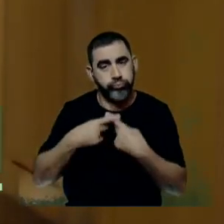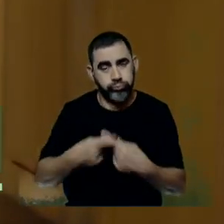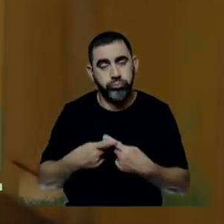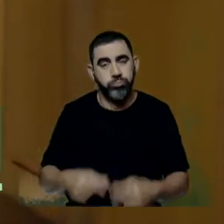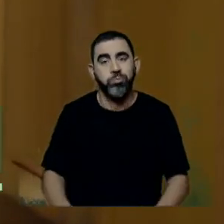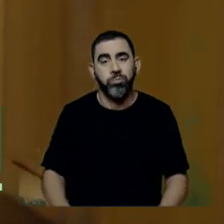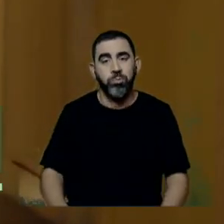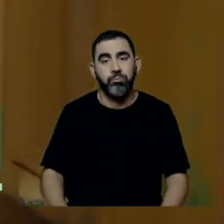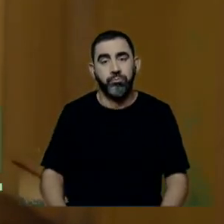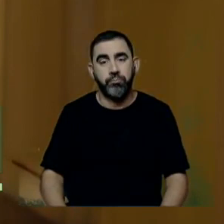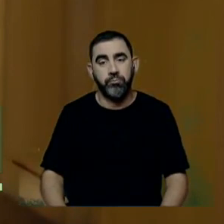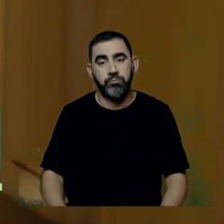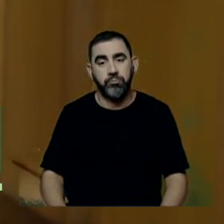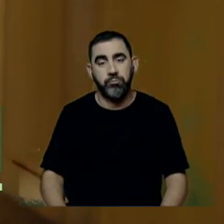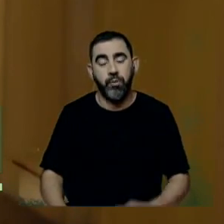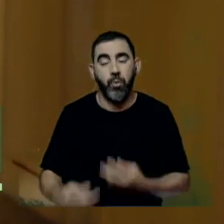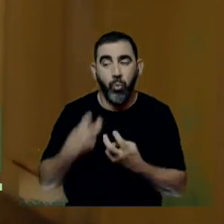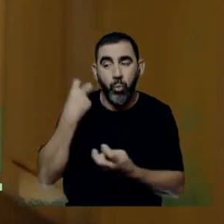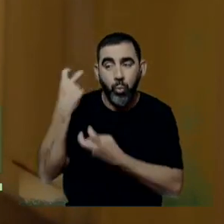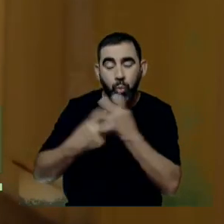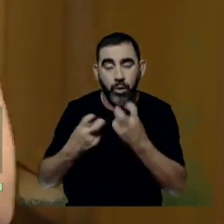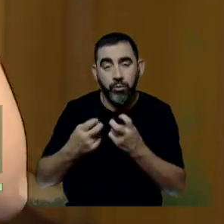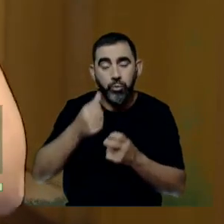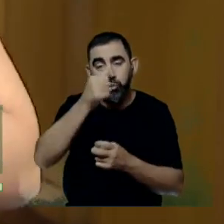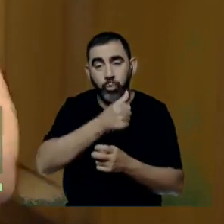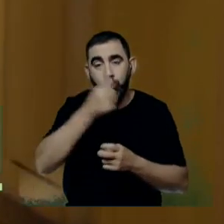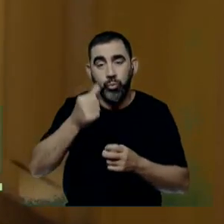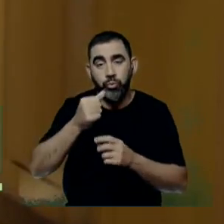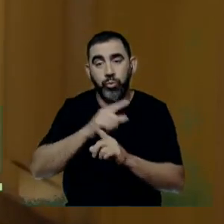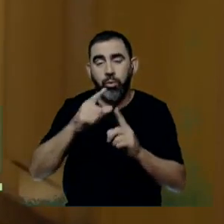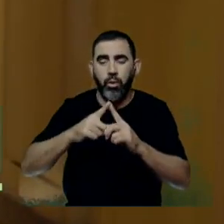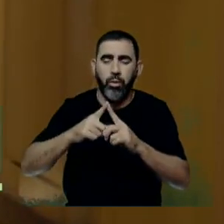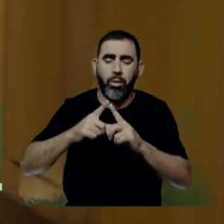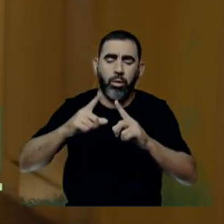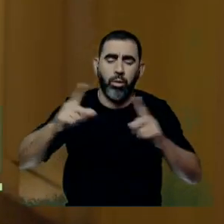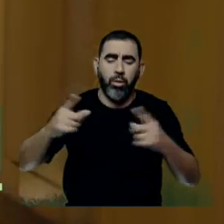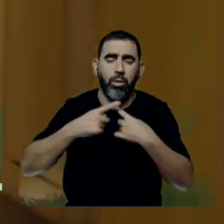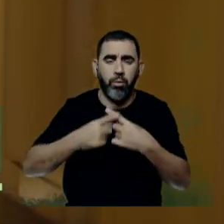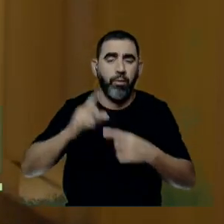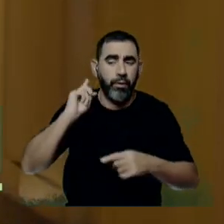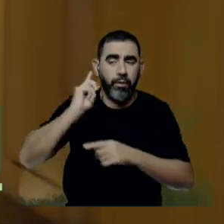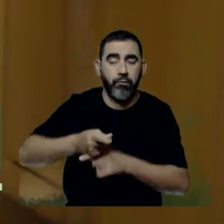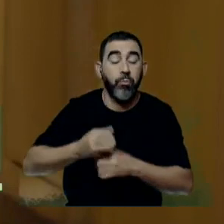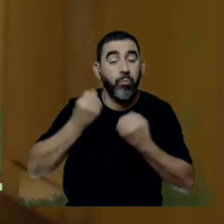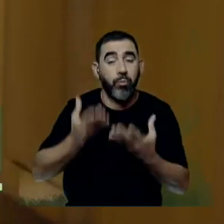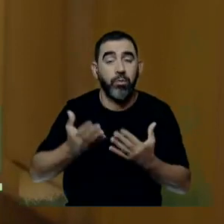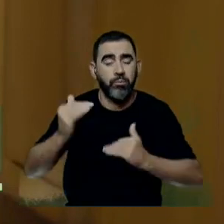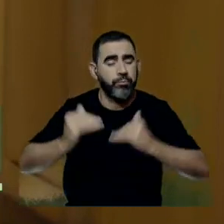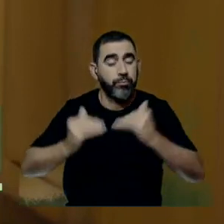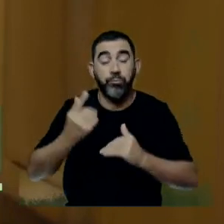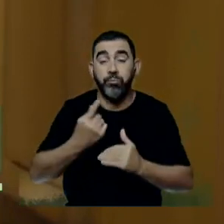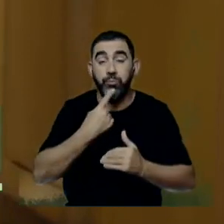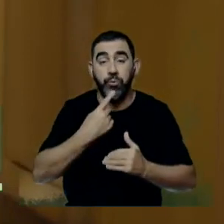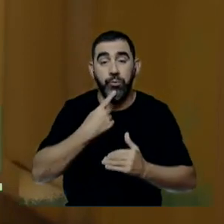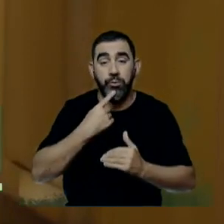para tratar de incidir en esto de que no se le diera largas al debate para poder definir, porque realmente la inestabilidad política